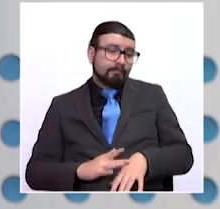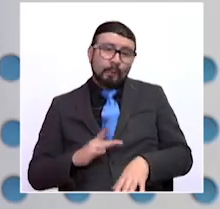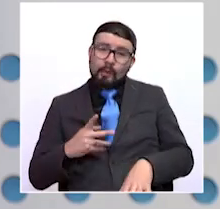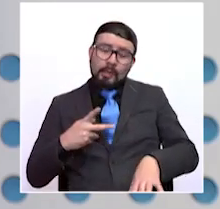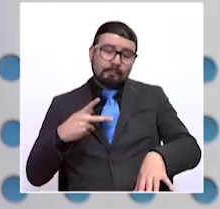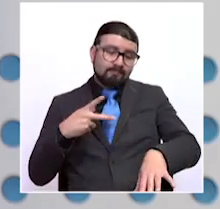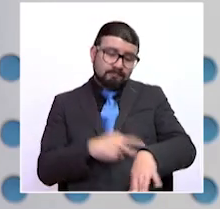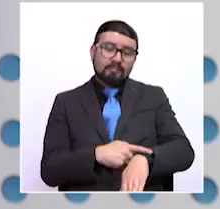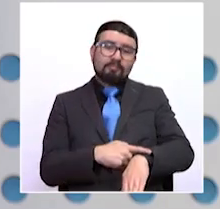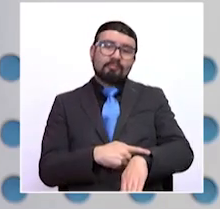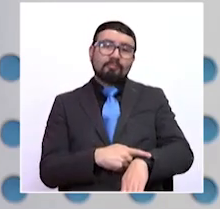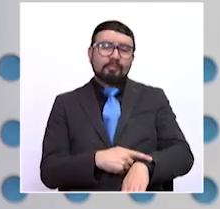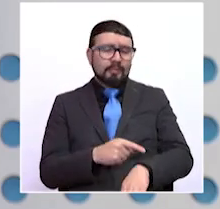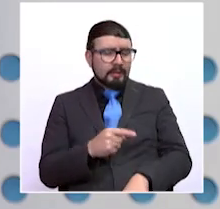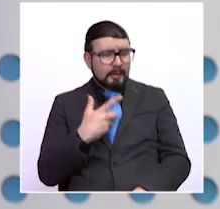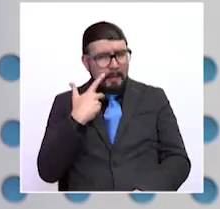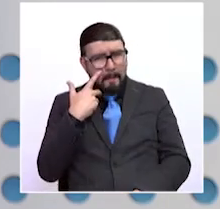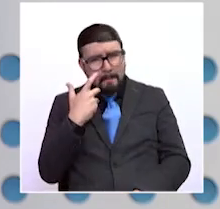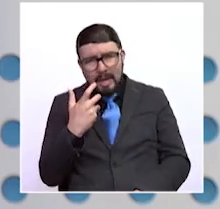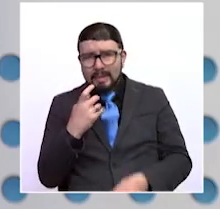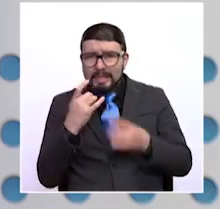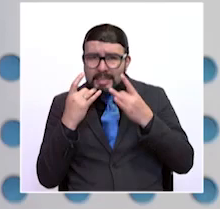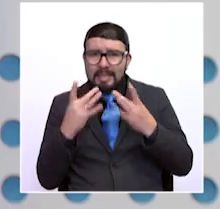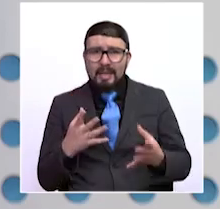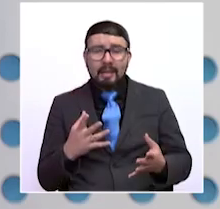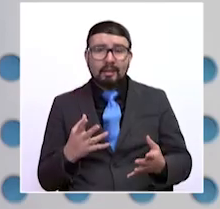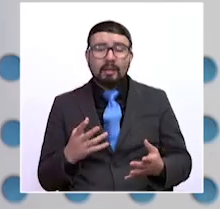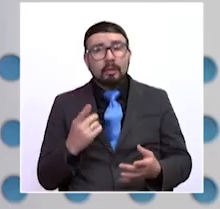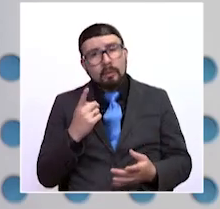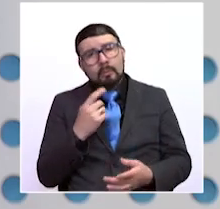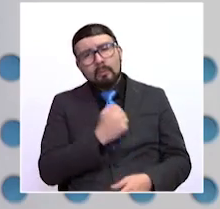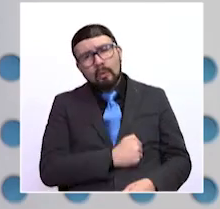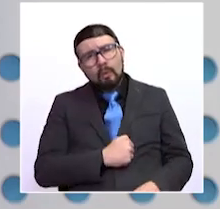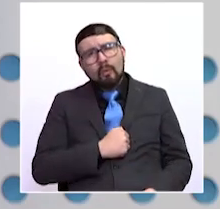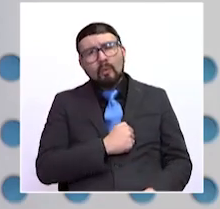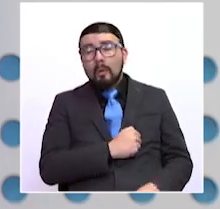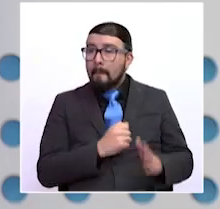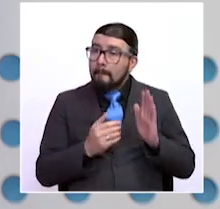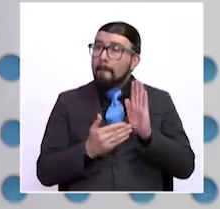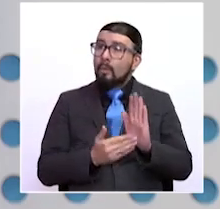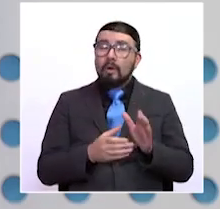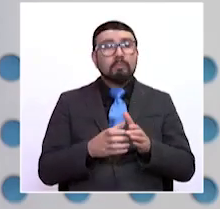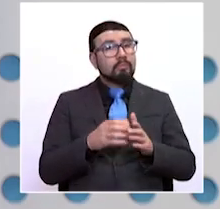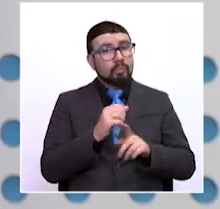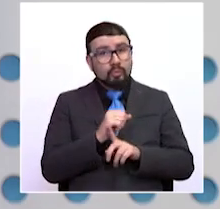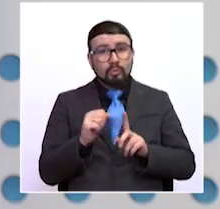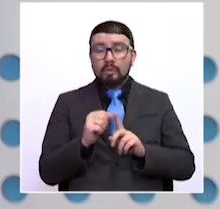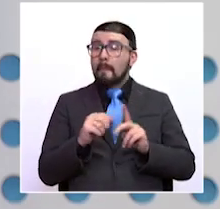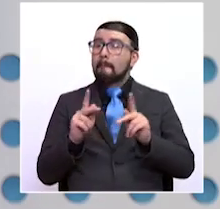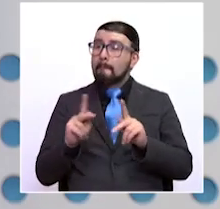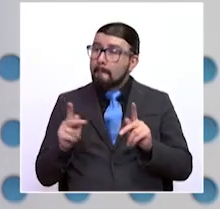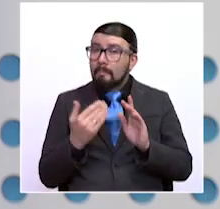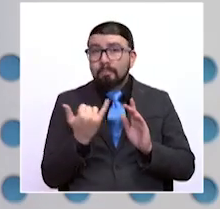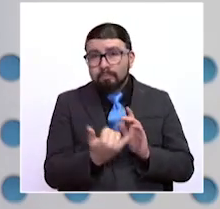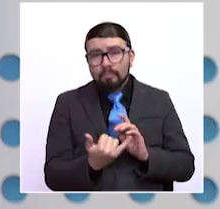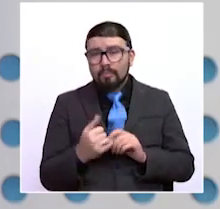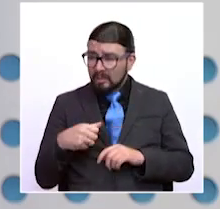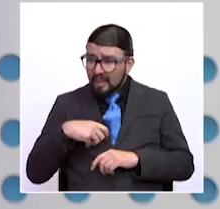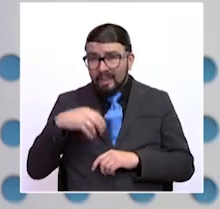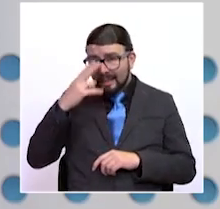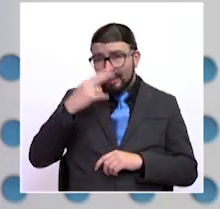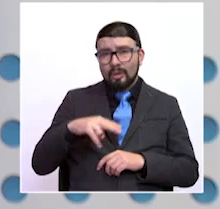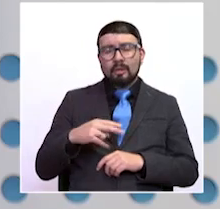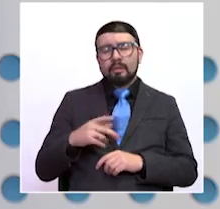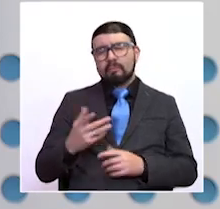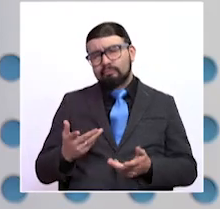una amputación, que es lo más grave de todo, y es lo que quiero que muestren a la sociedad y muestren a todas las personas y que tienen hijos y que se den